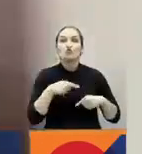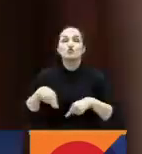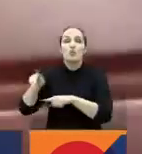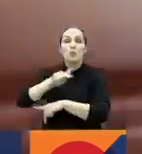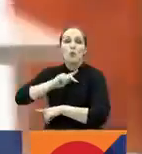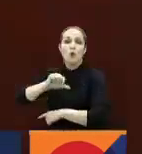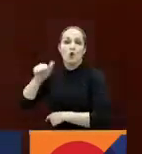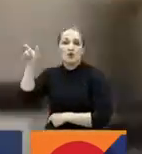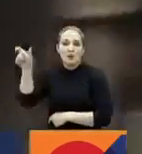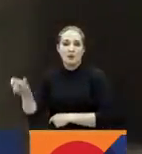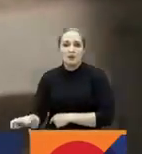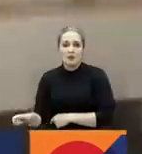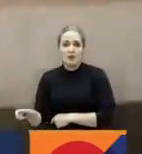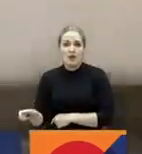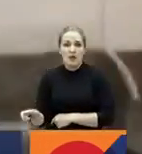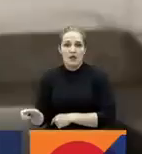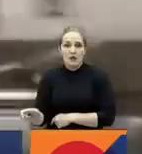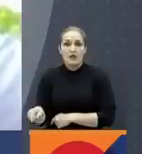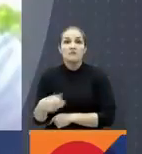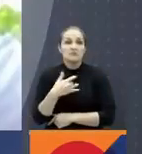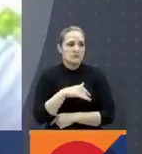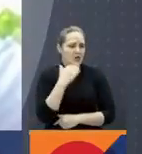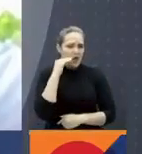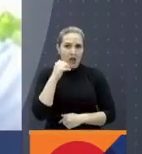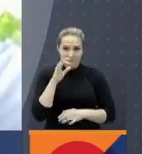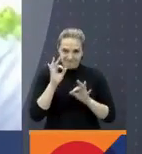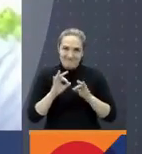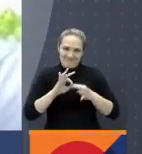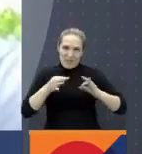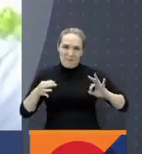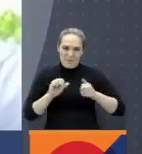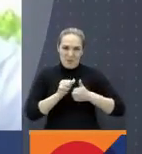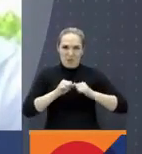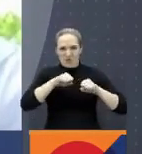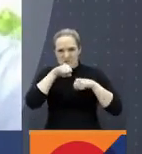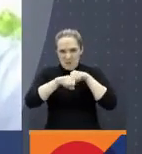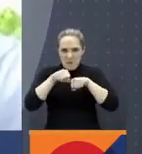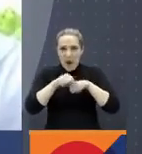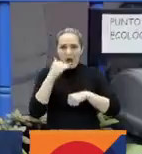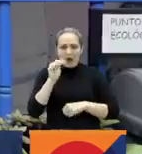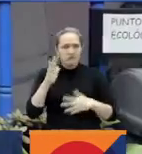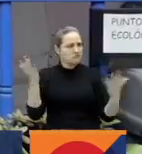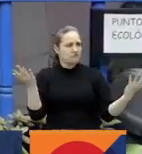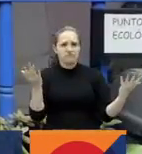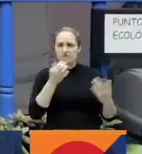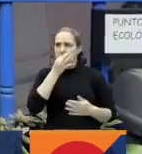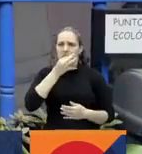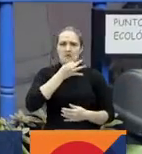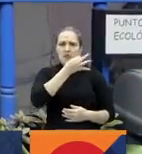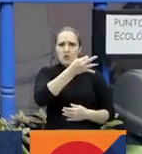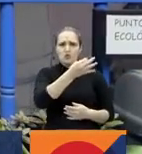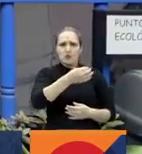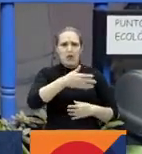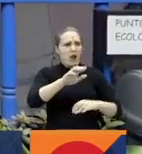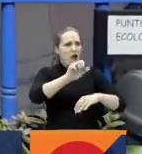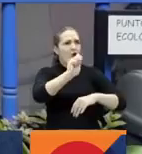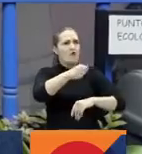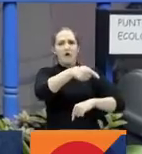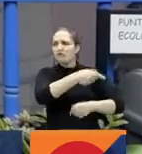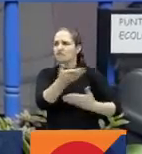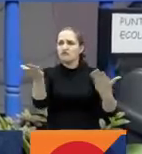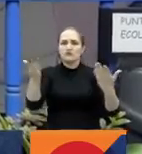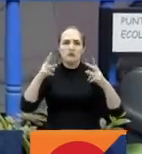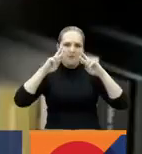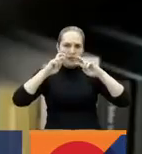La boxeadora Ingrid Valencia puso en conocimiento a las autoridades junto con su abogado Germán Flores, quien nos da detalles de la captura y el proceso